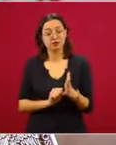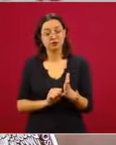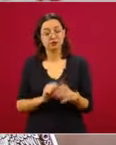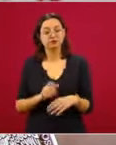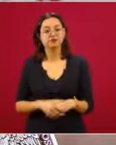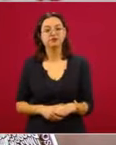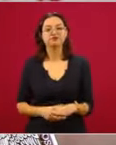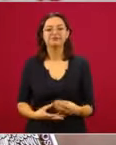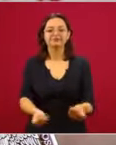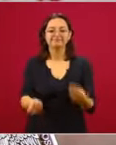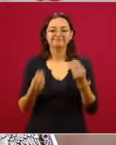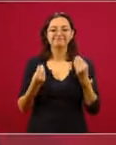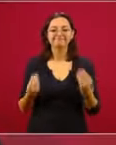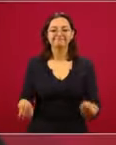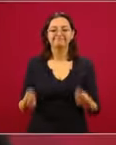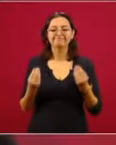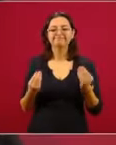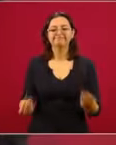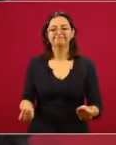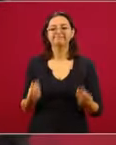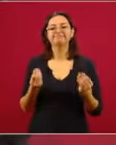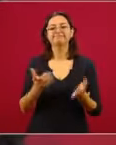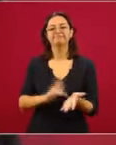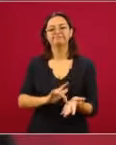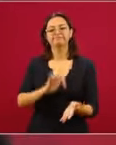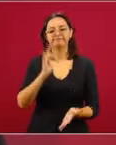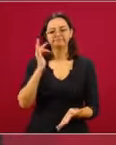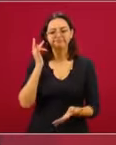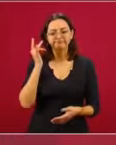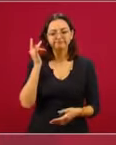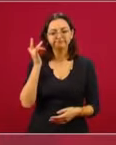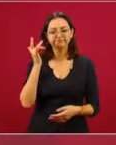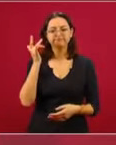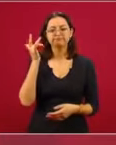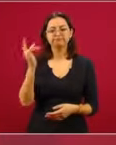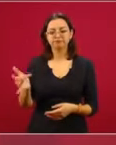les agradecemos mucho, mucho, mucho a